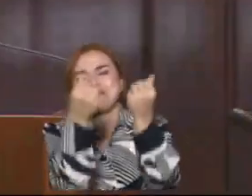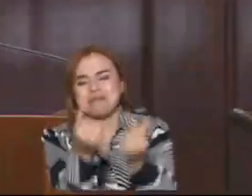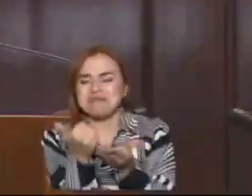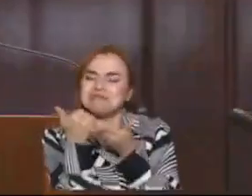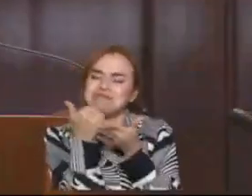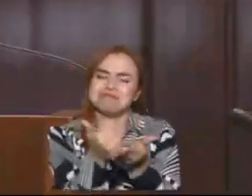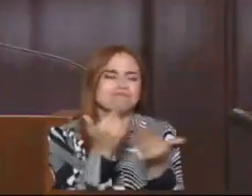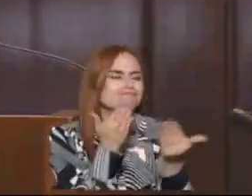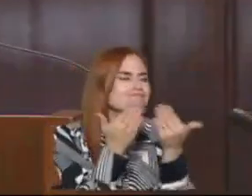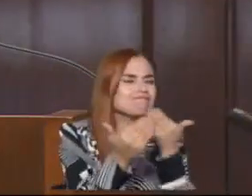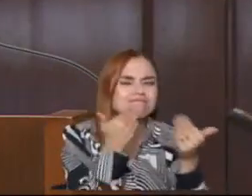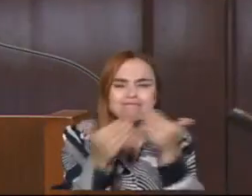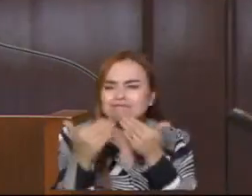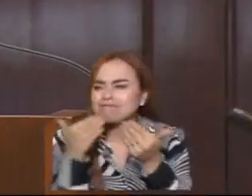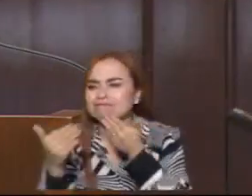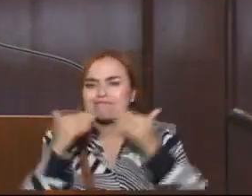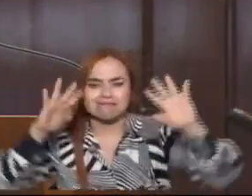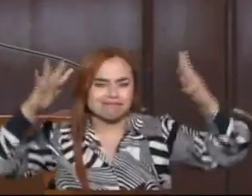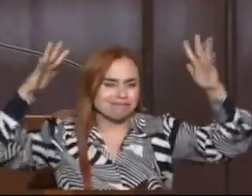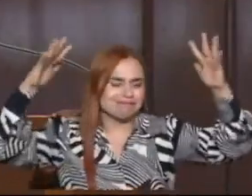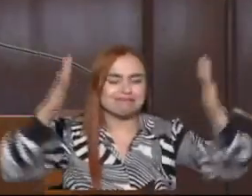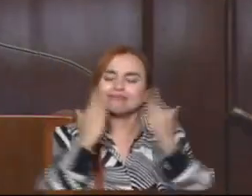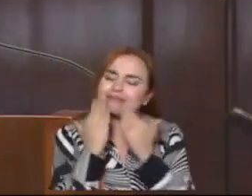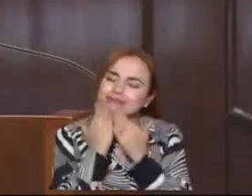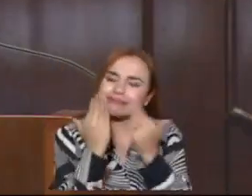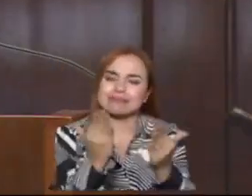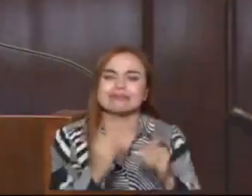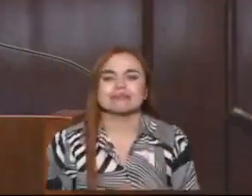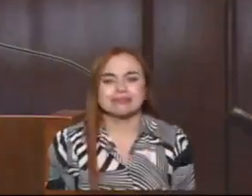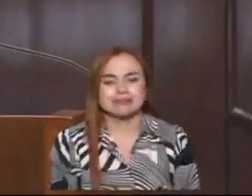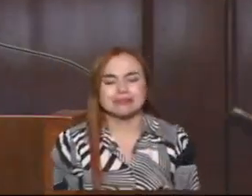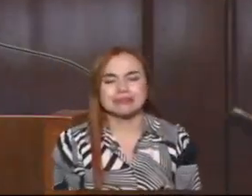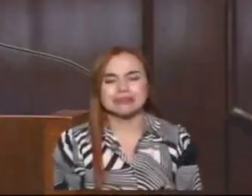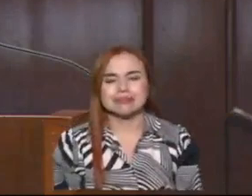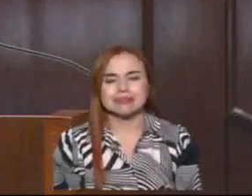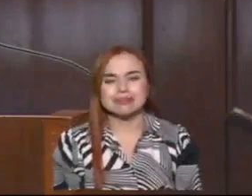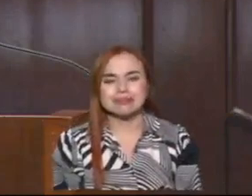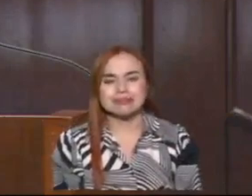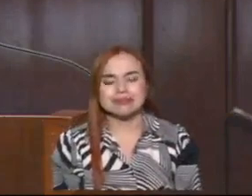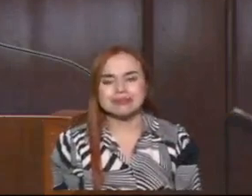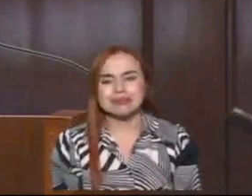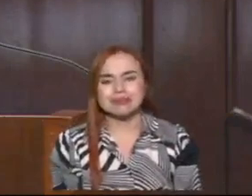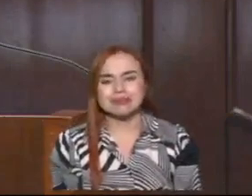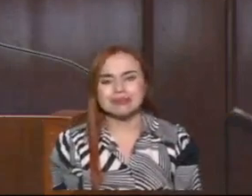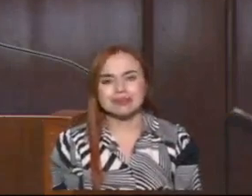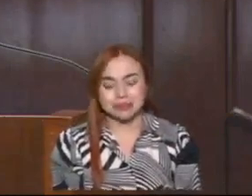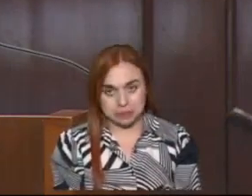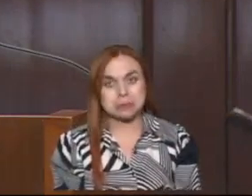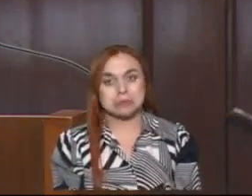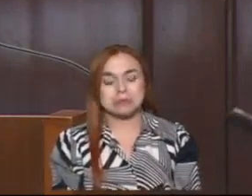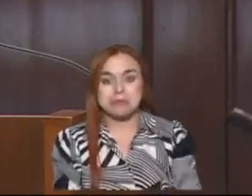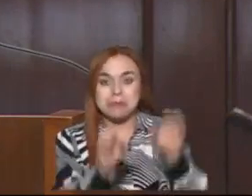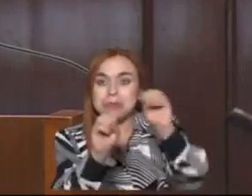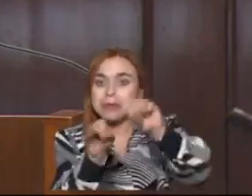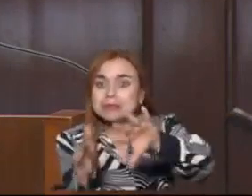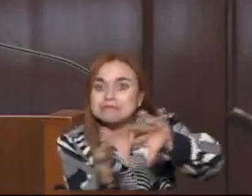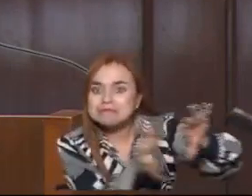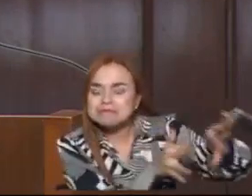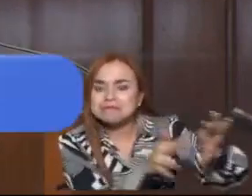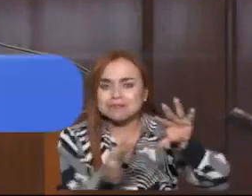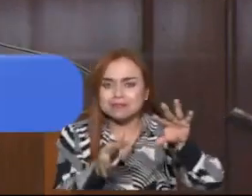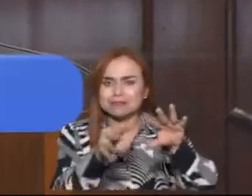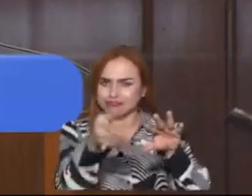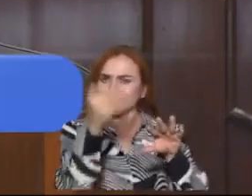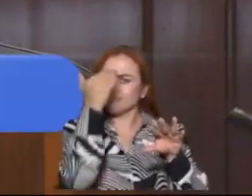Gracias, muchas gracias. Pueblo panameño, vivimos en un país el que rige